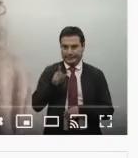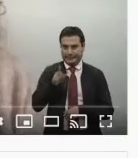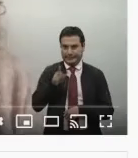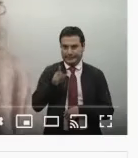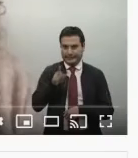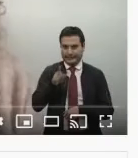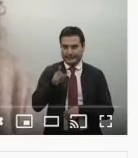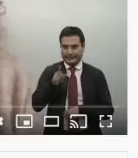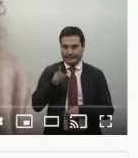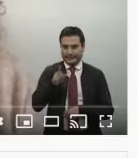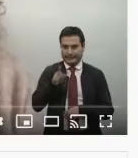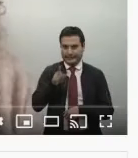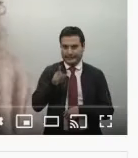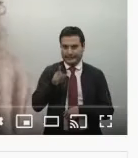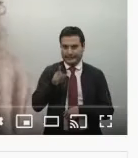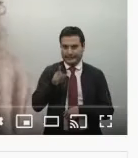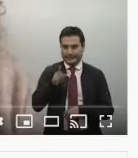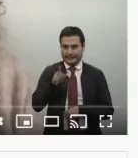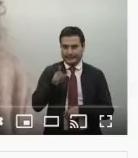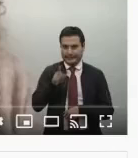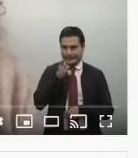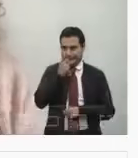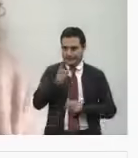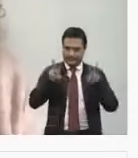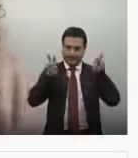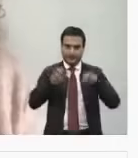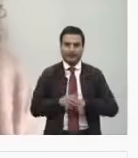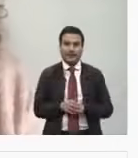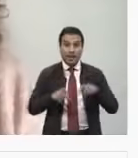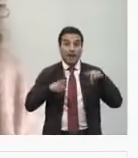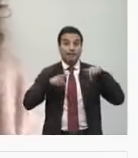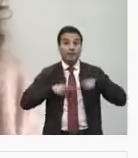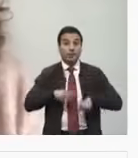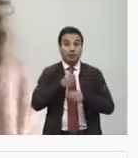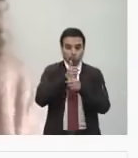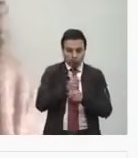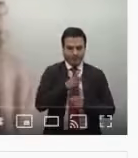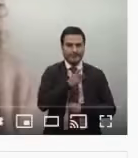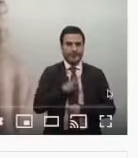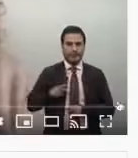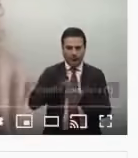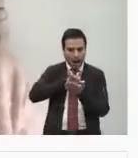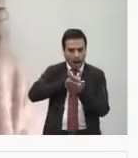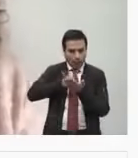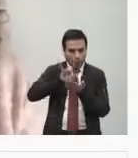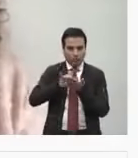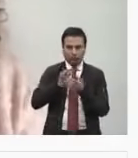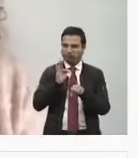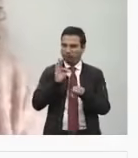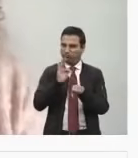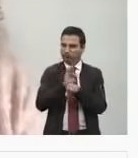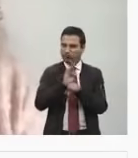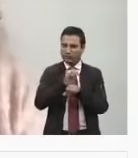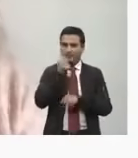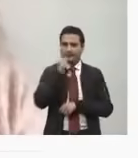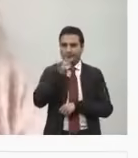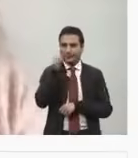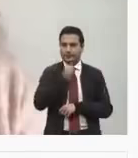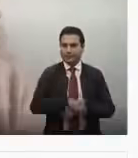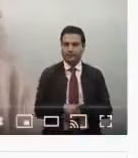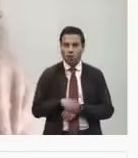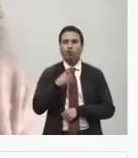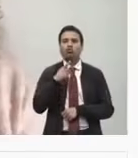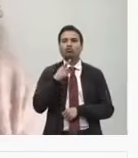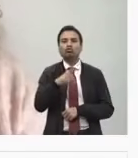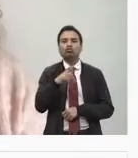escuchen lo que dice y ser sobre la consulta están acompañadas y animadas en su doloroso caminar pero su paso su ritmo su